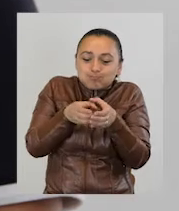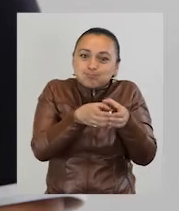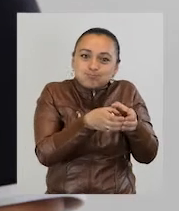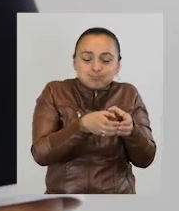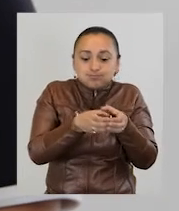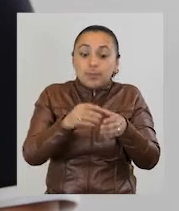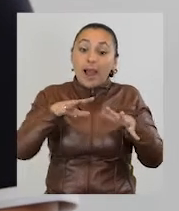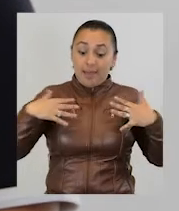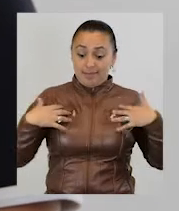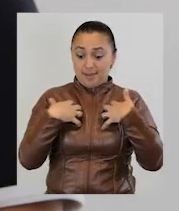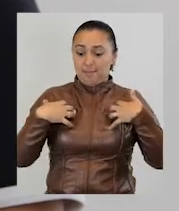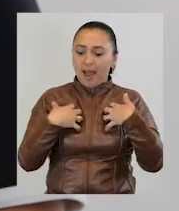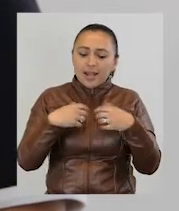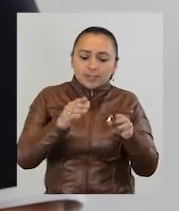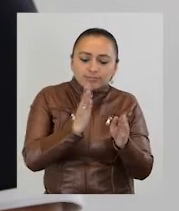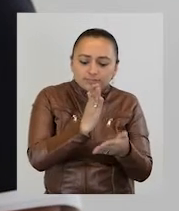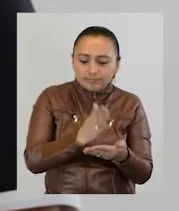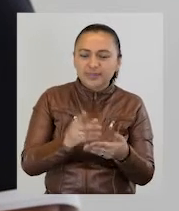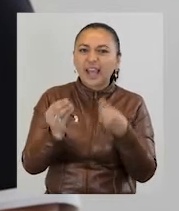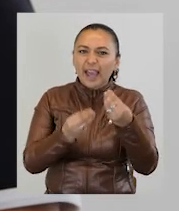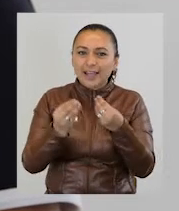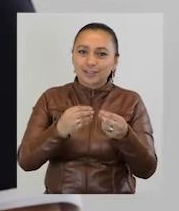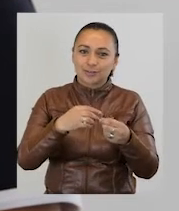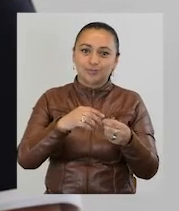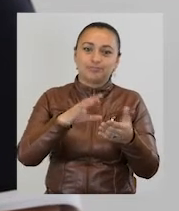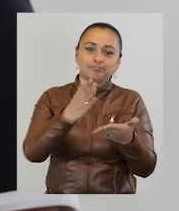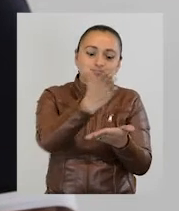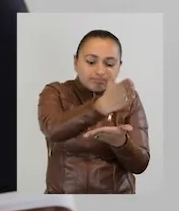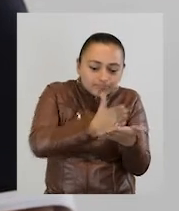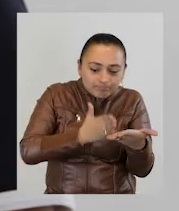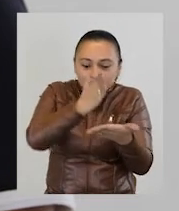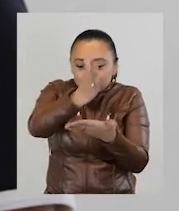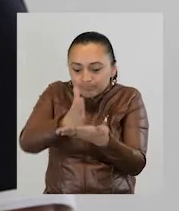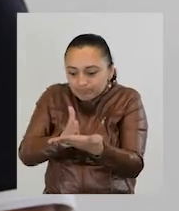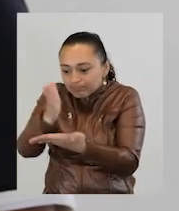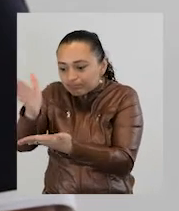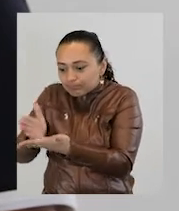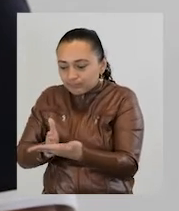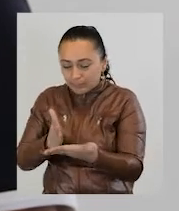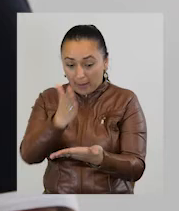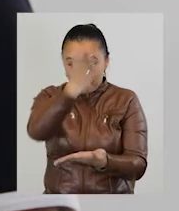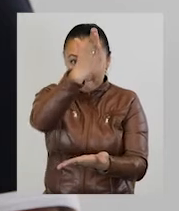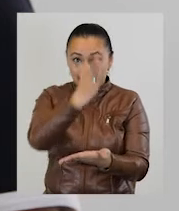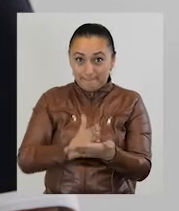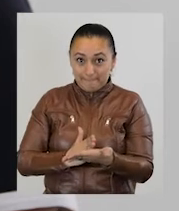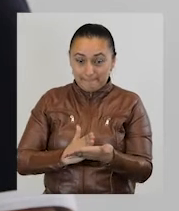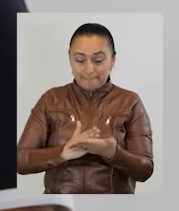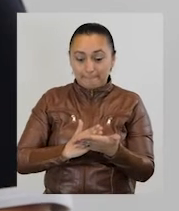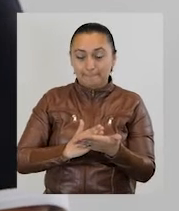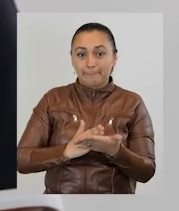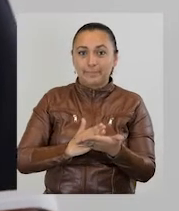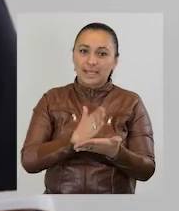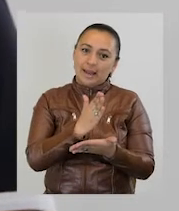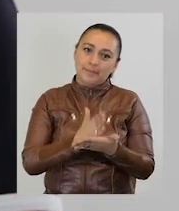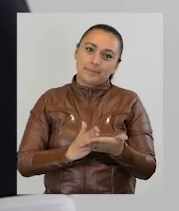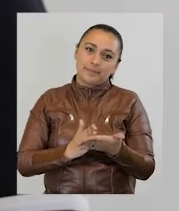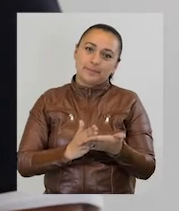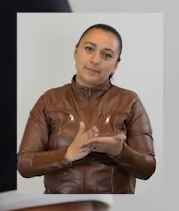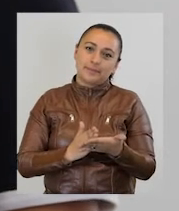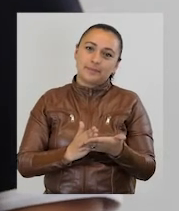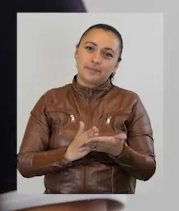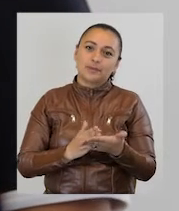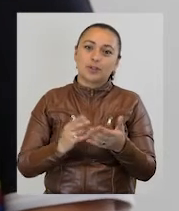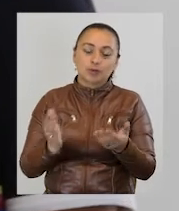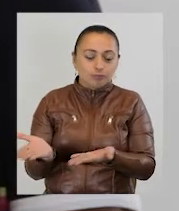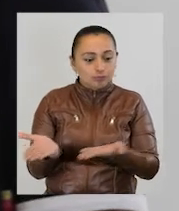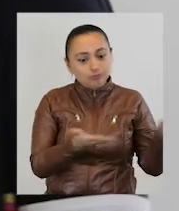Tomó ahora Abraham aquellos animales, los partió por la mitad y puso las mitades una frente de la otra, pero no partió las